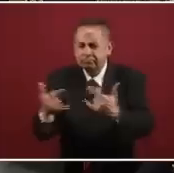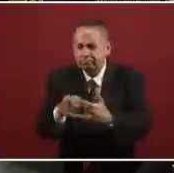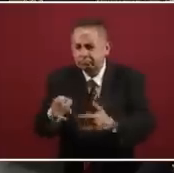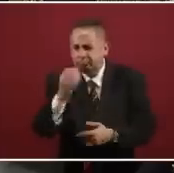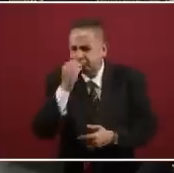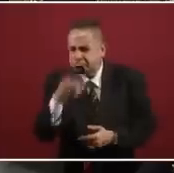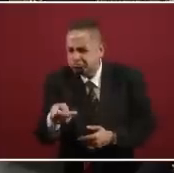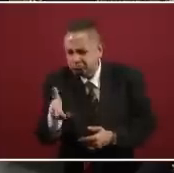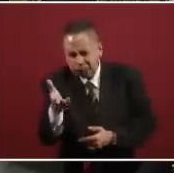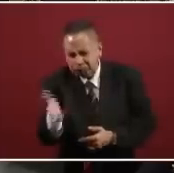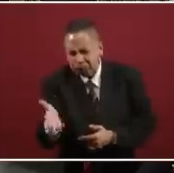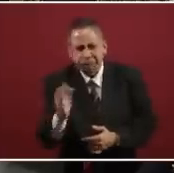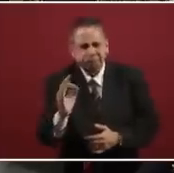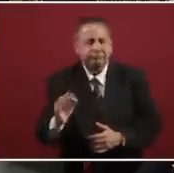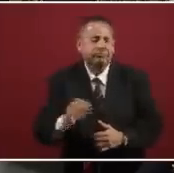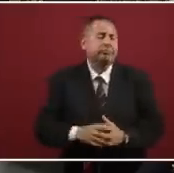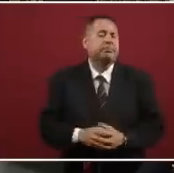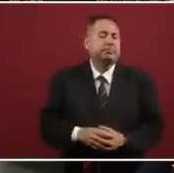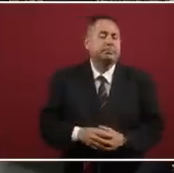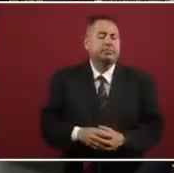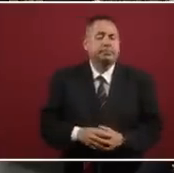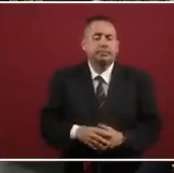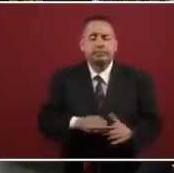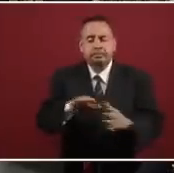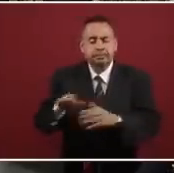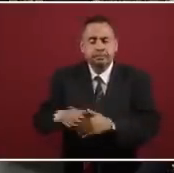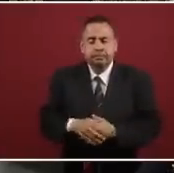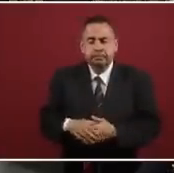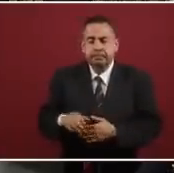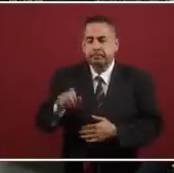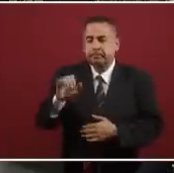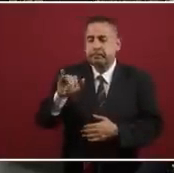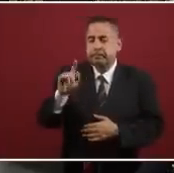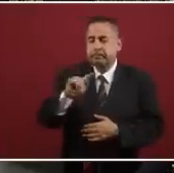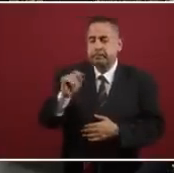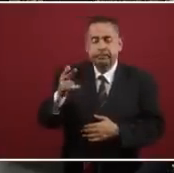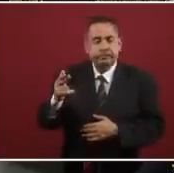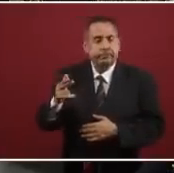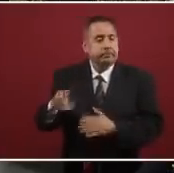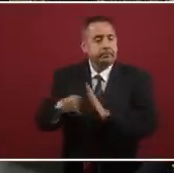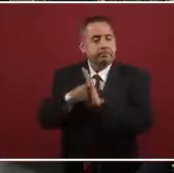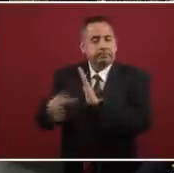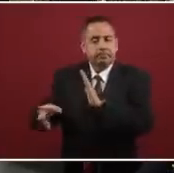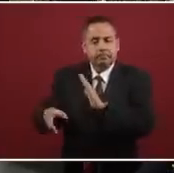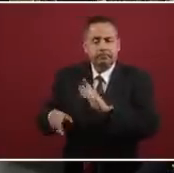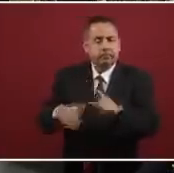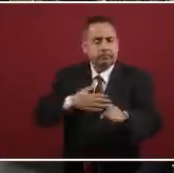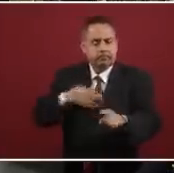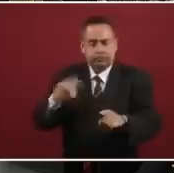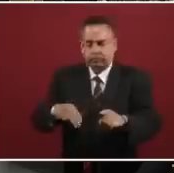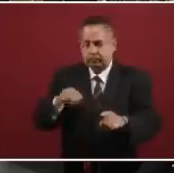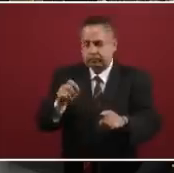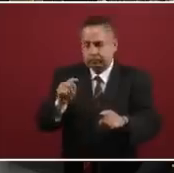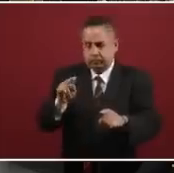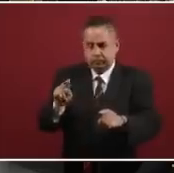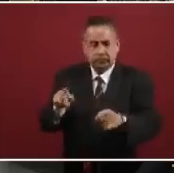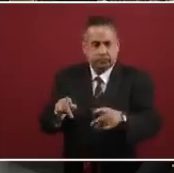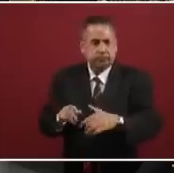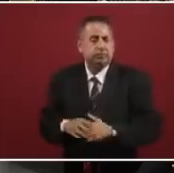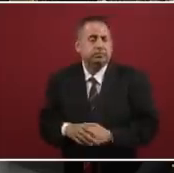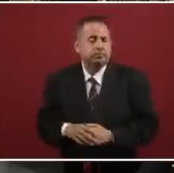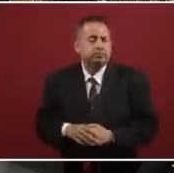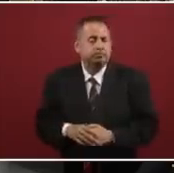Señor presidente, Elizabeth Malkin del periódico The New York Times, Federico Lamont de ABC Radio, advierte sobre